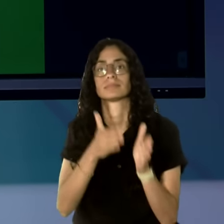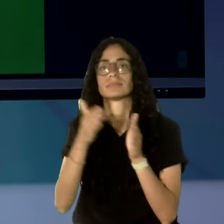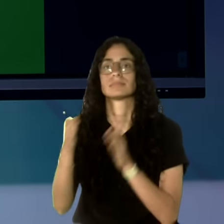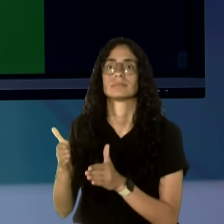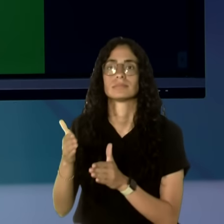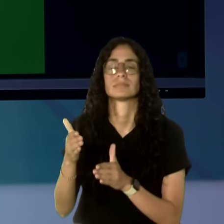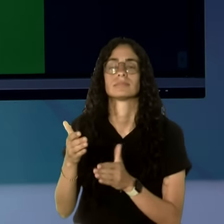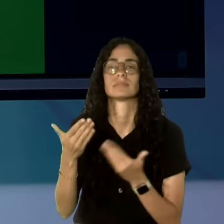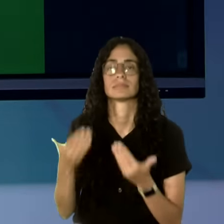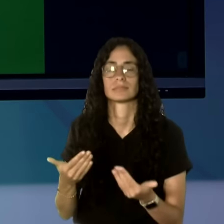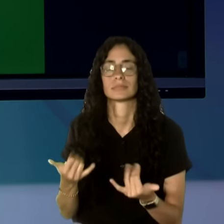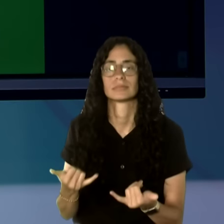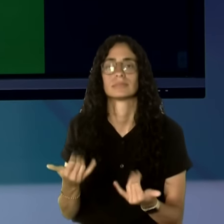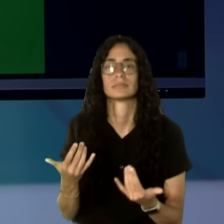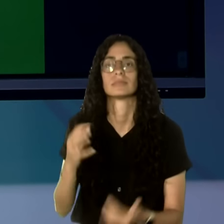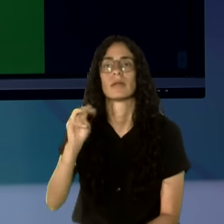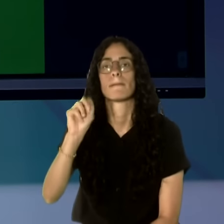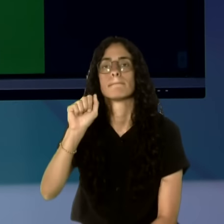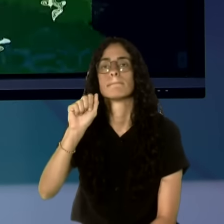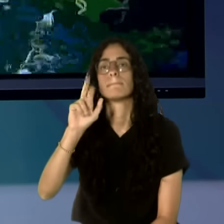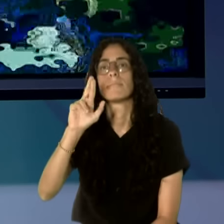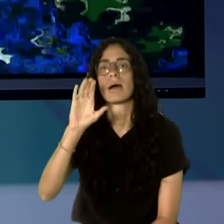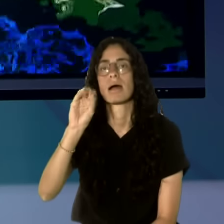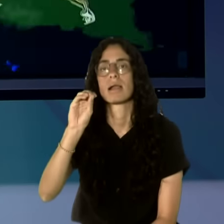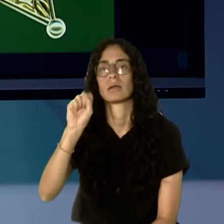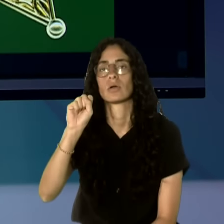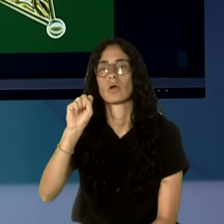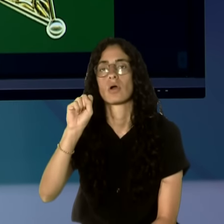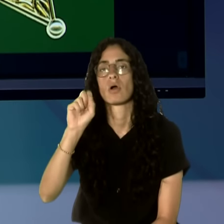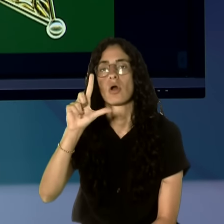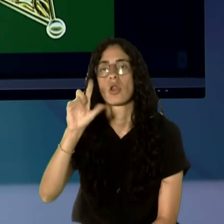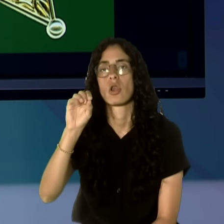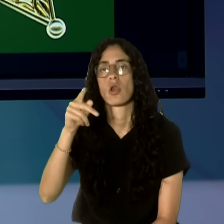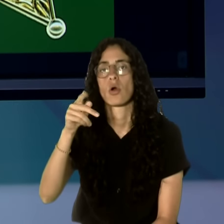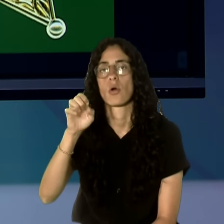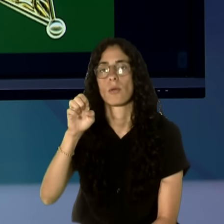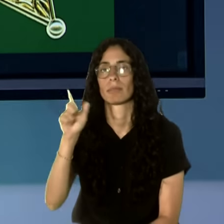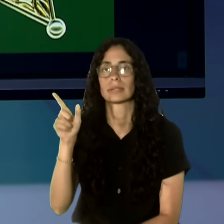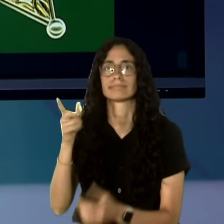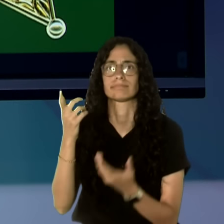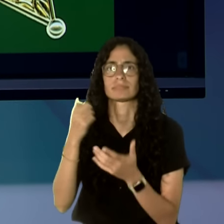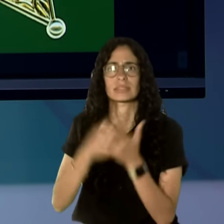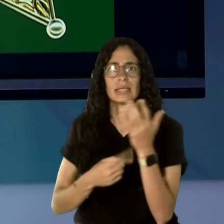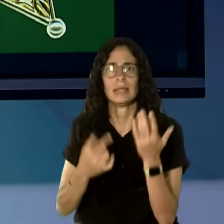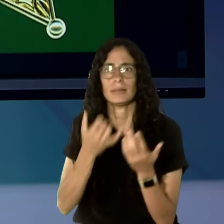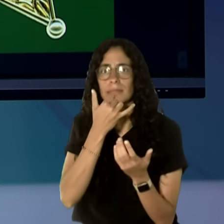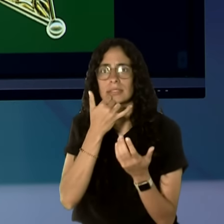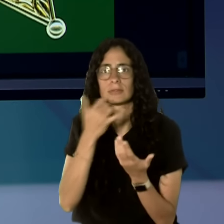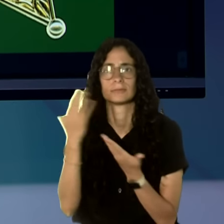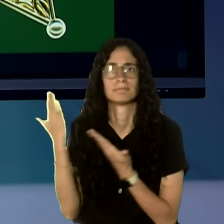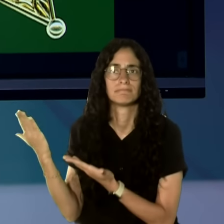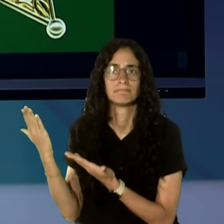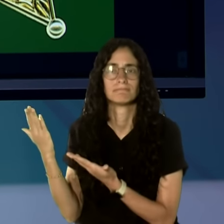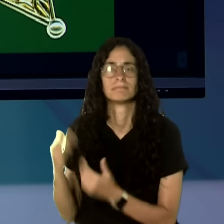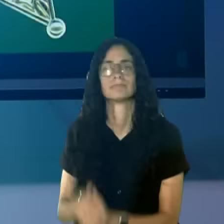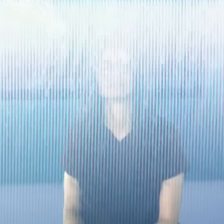oseola con el sherif Marcos López y nos va a indicar qué hizo esta persona Qué pasó con él adelante Sheriff con la